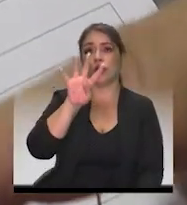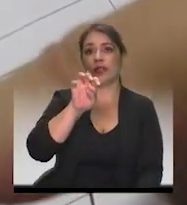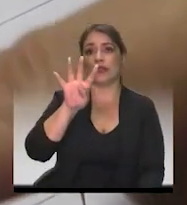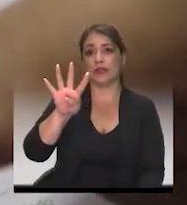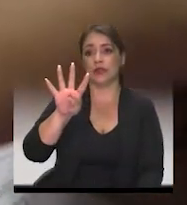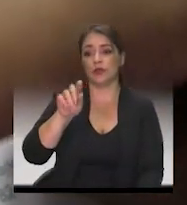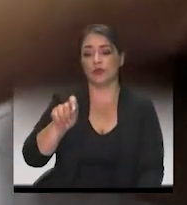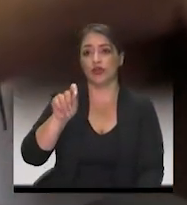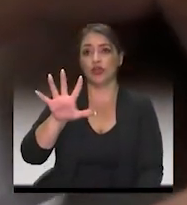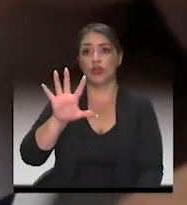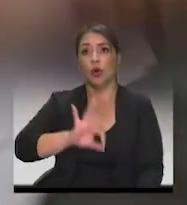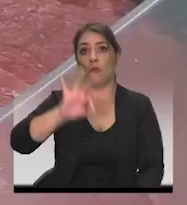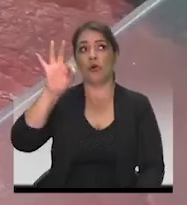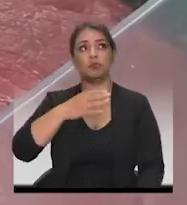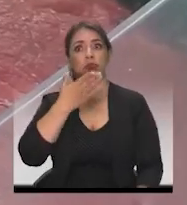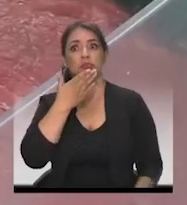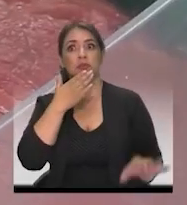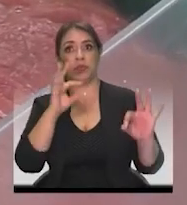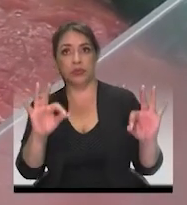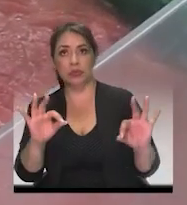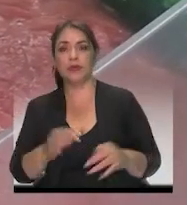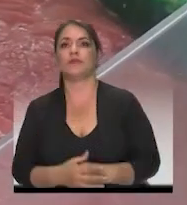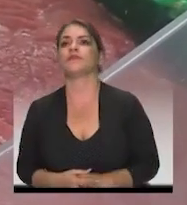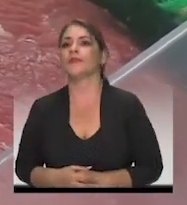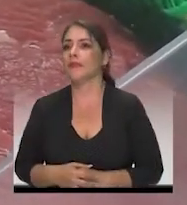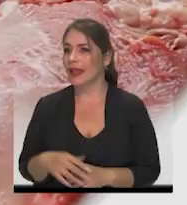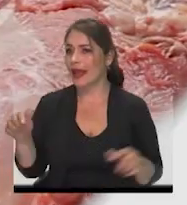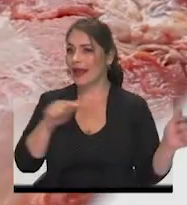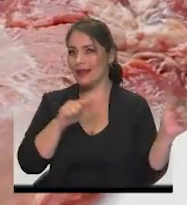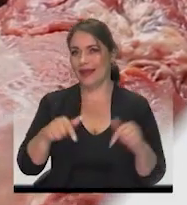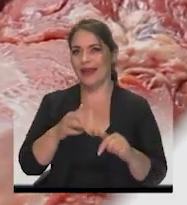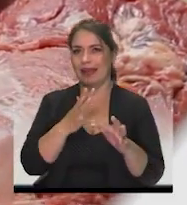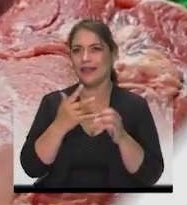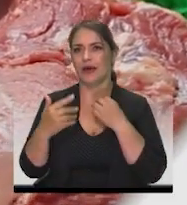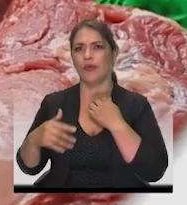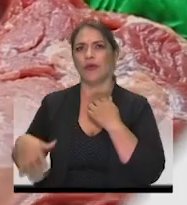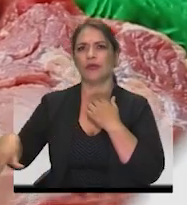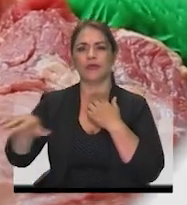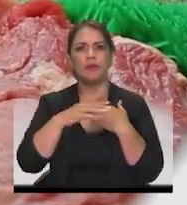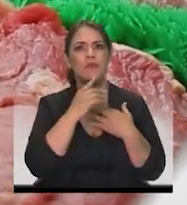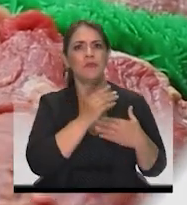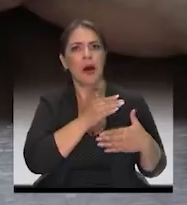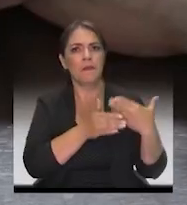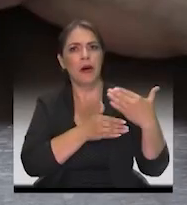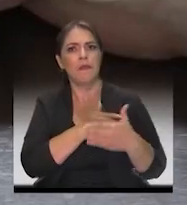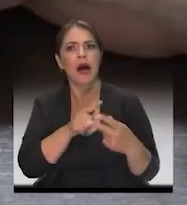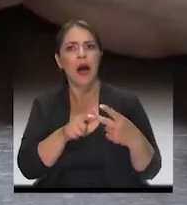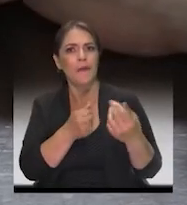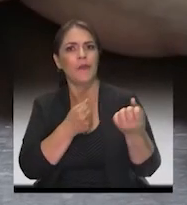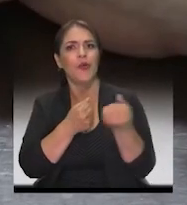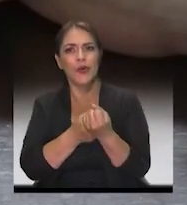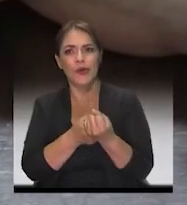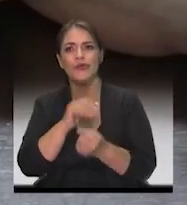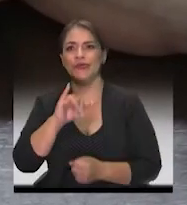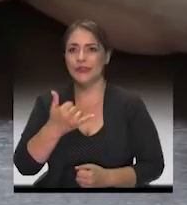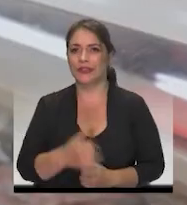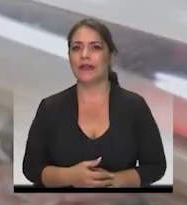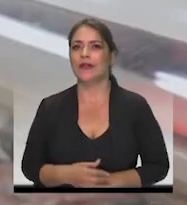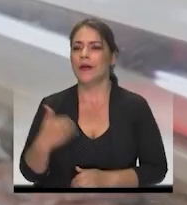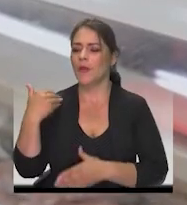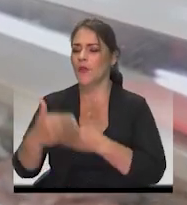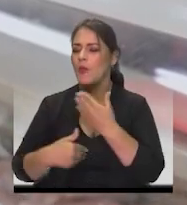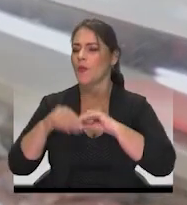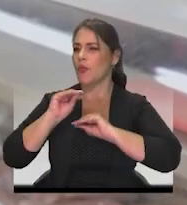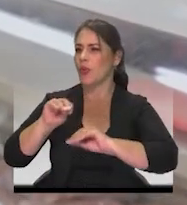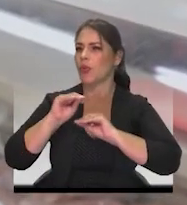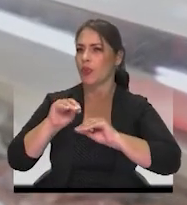95.5%, dando un concepto de favorable. Nosotros en el municipio de Itagüí la hemos venido fortaleciendo con unos procesos de